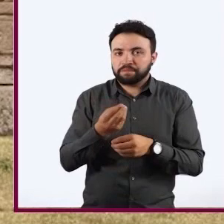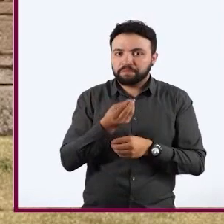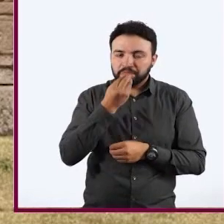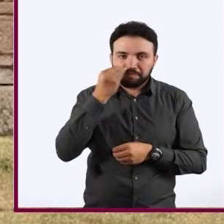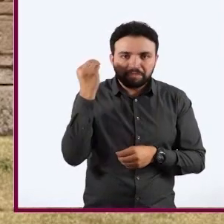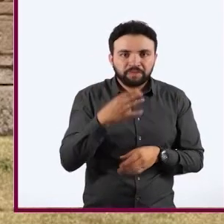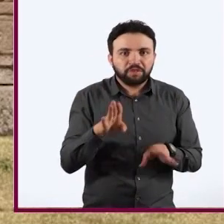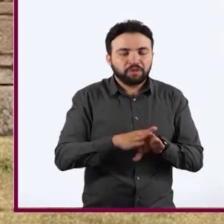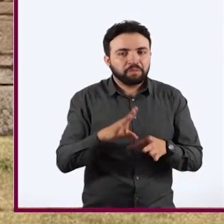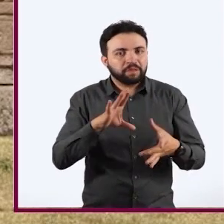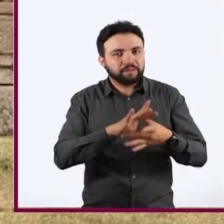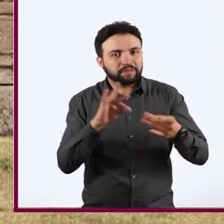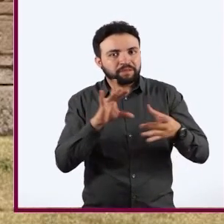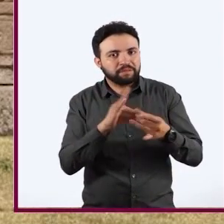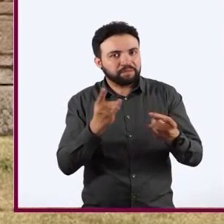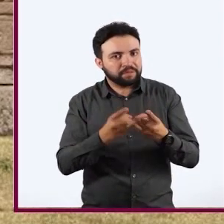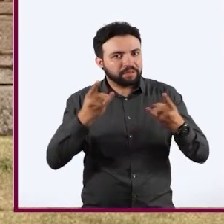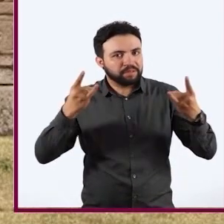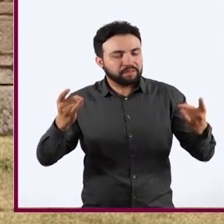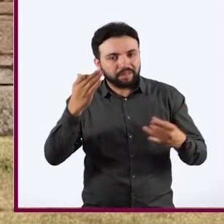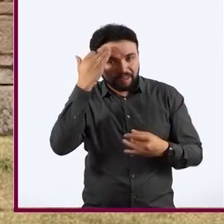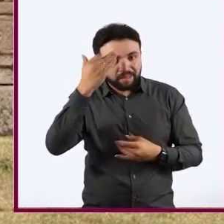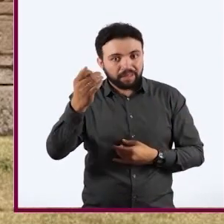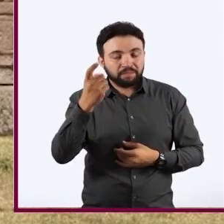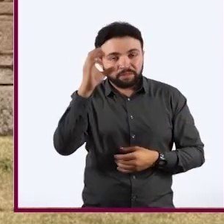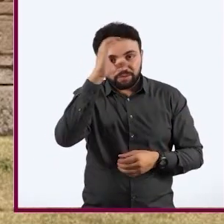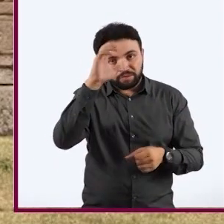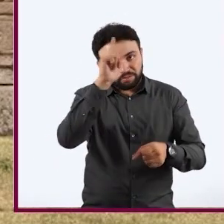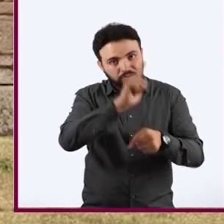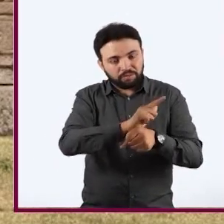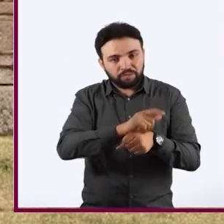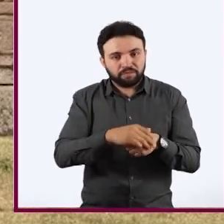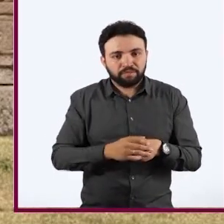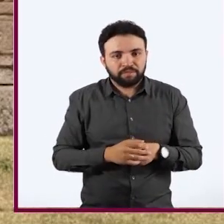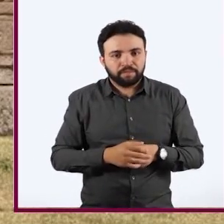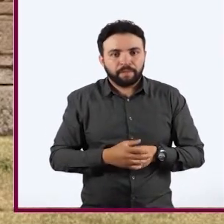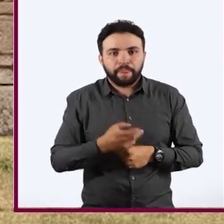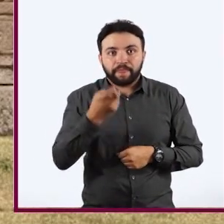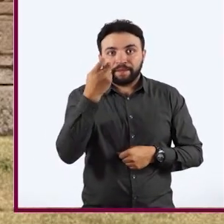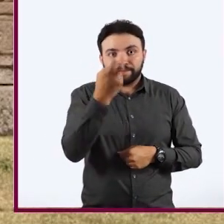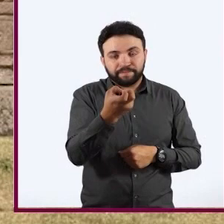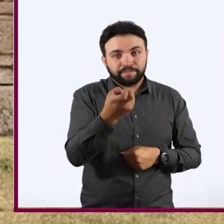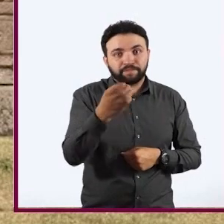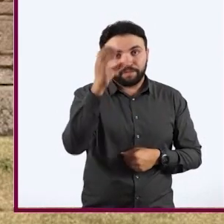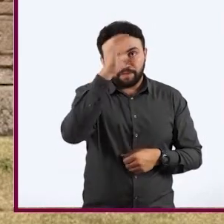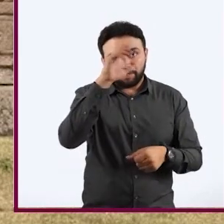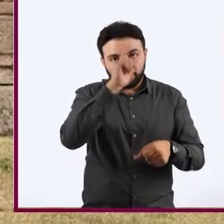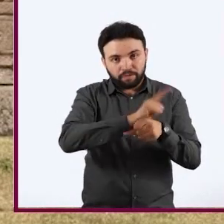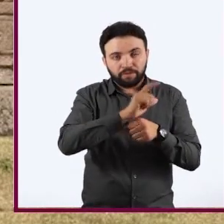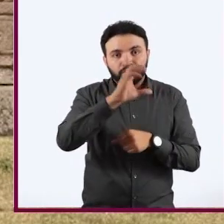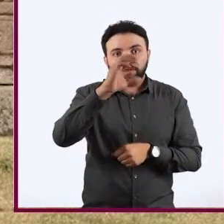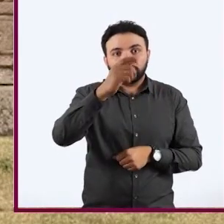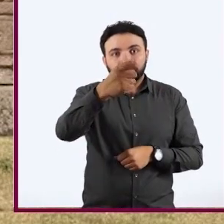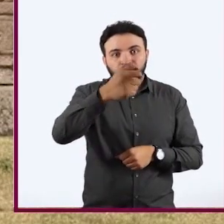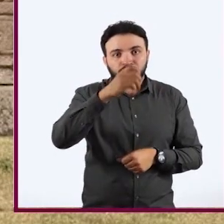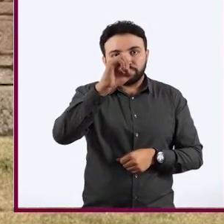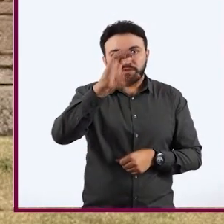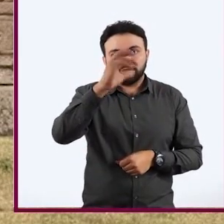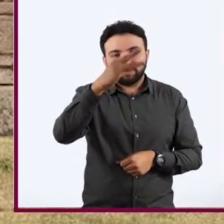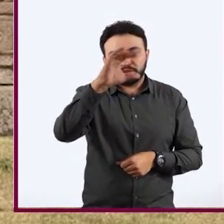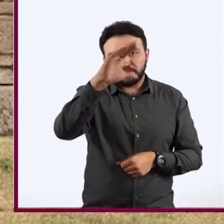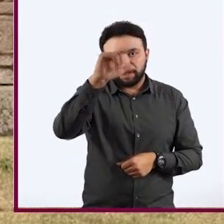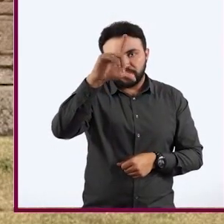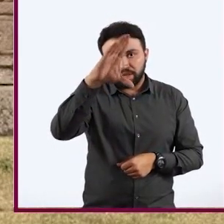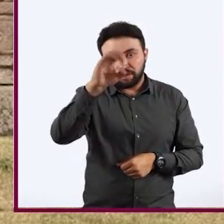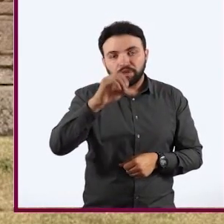este fascinante relato sobre la noción del tiempo en las culturas prehispánicas, y específicamente esta, la cultura de Xochicalco, que